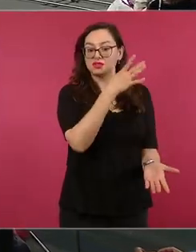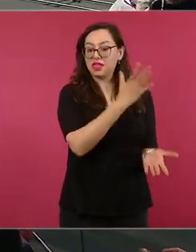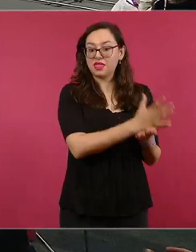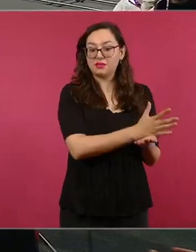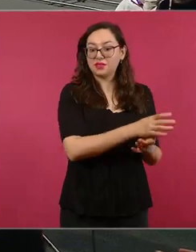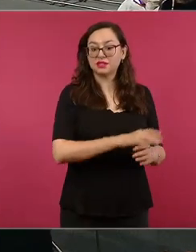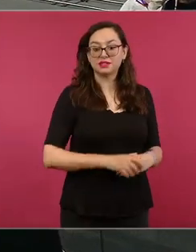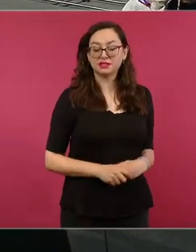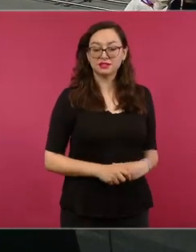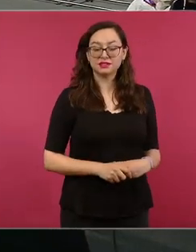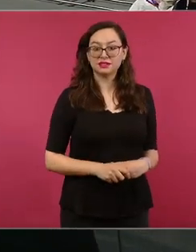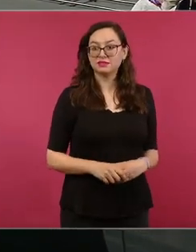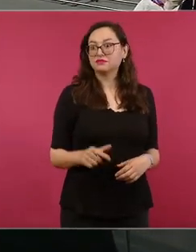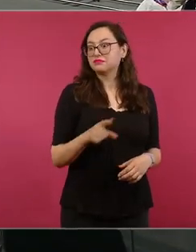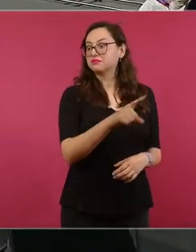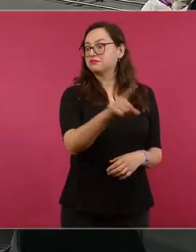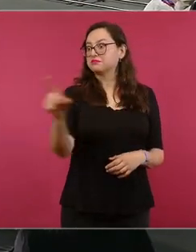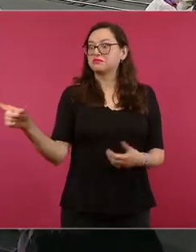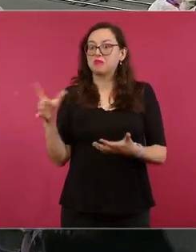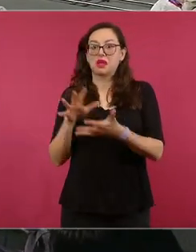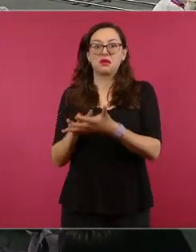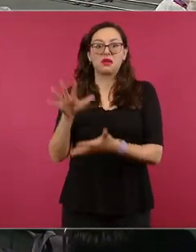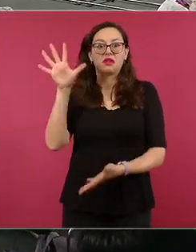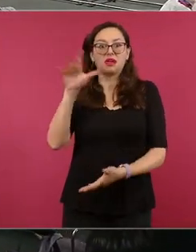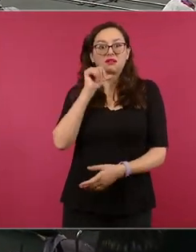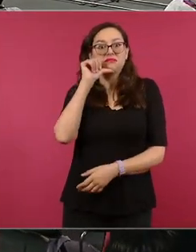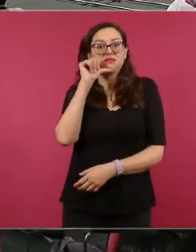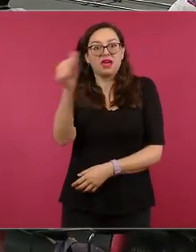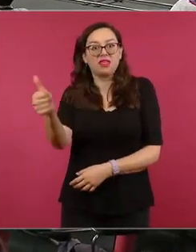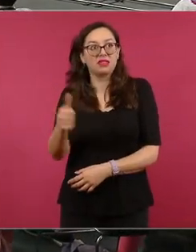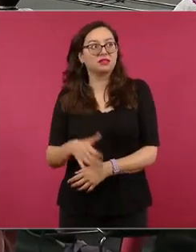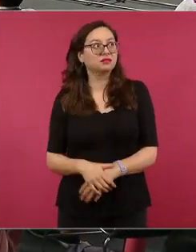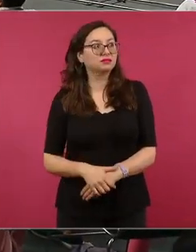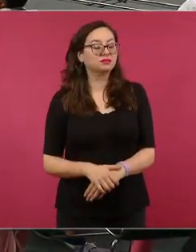en una minoría.